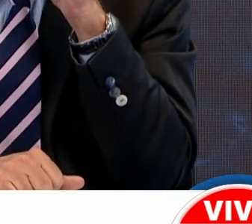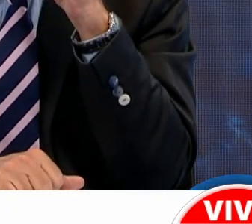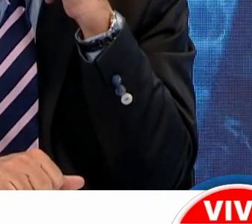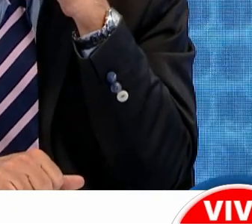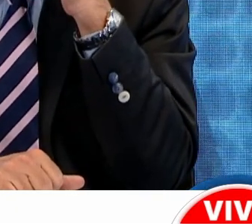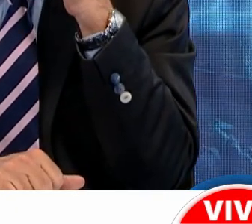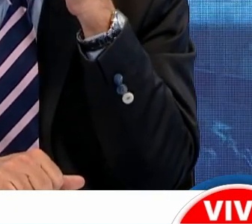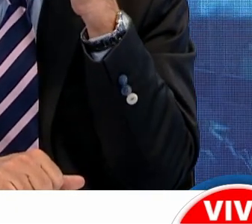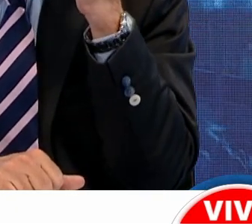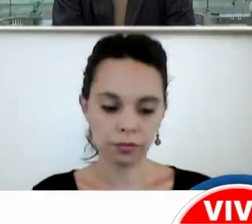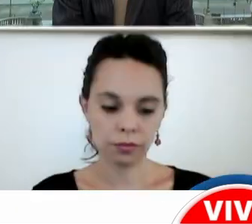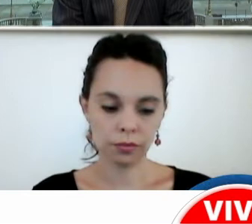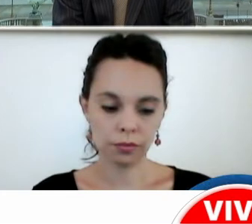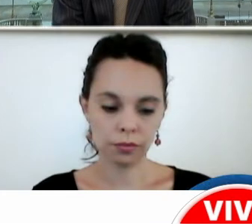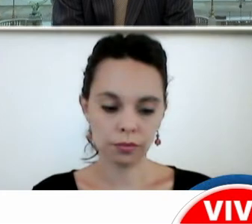A ver,